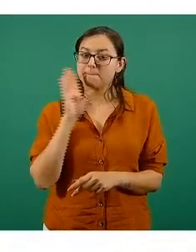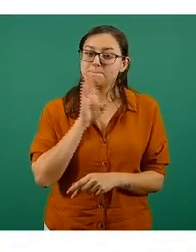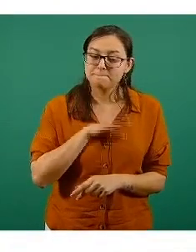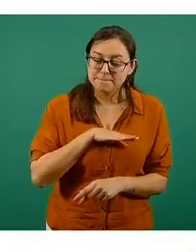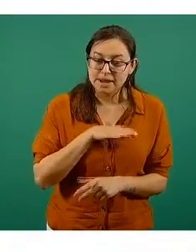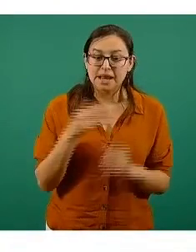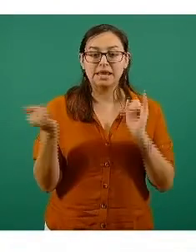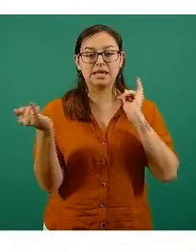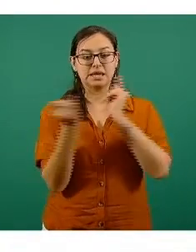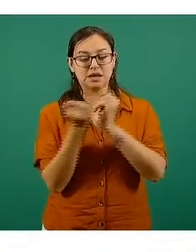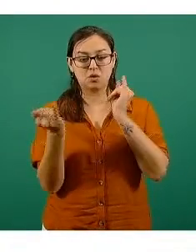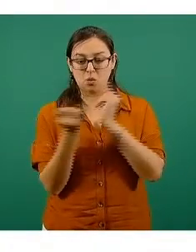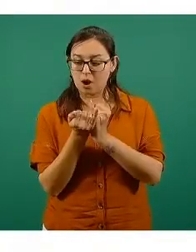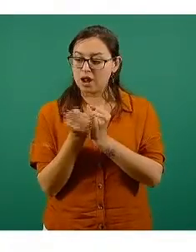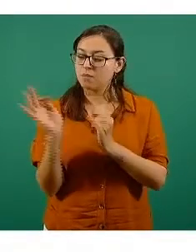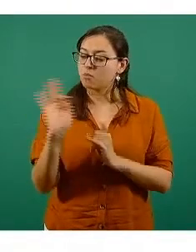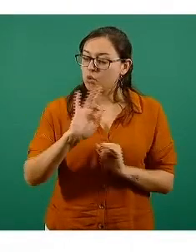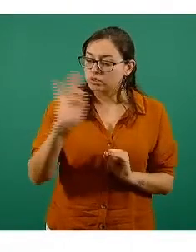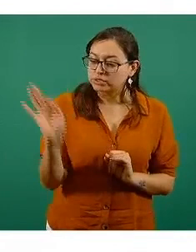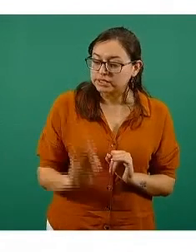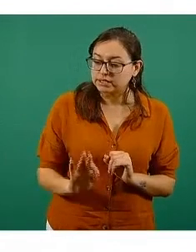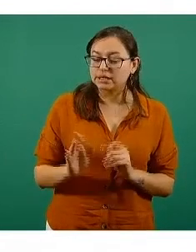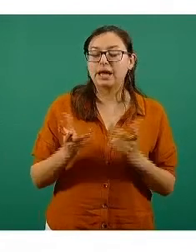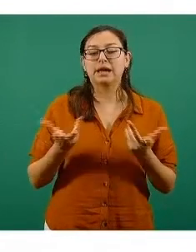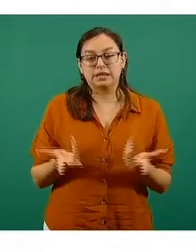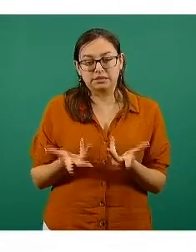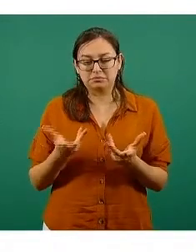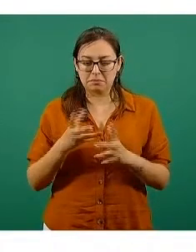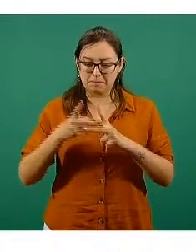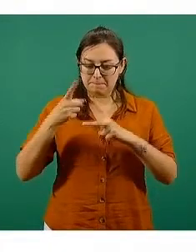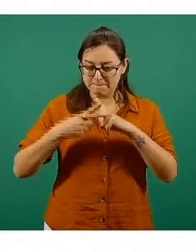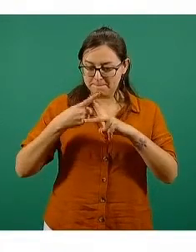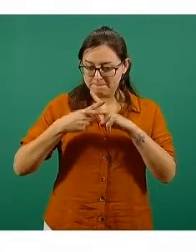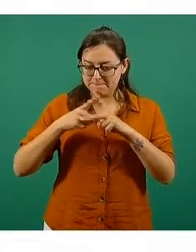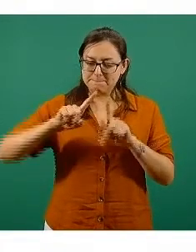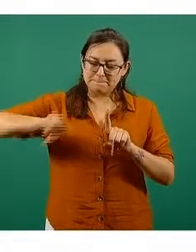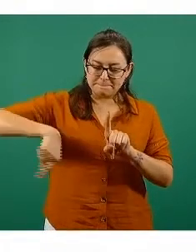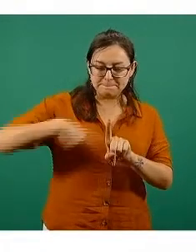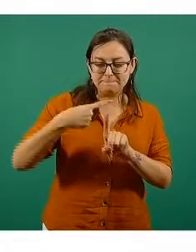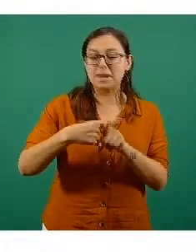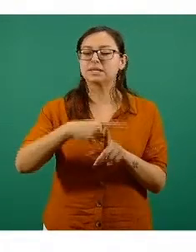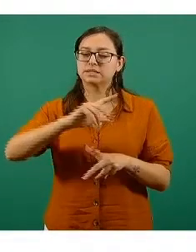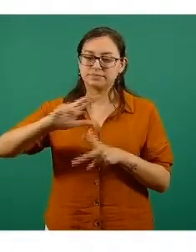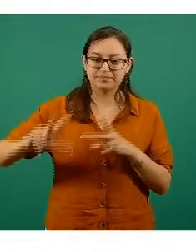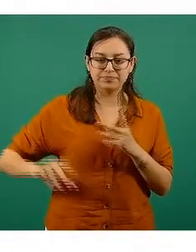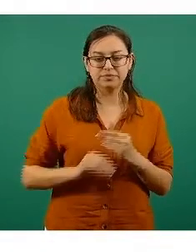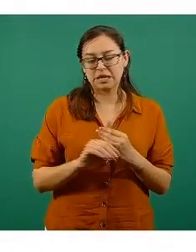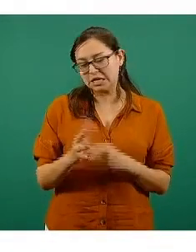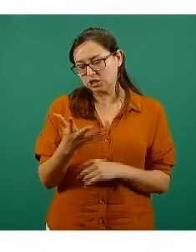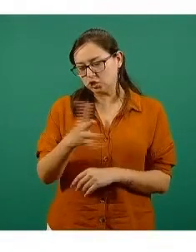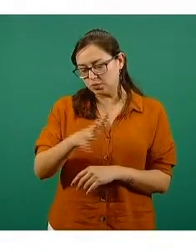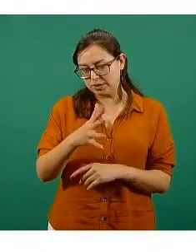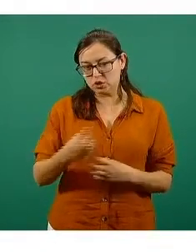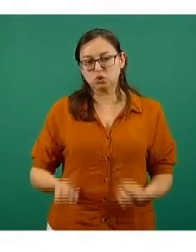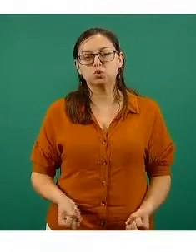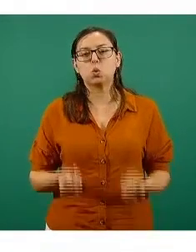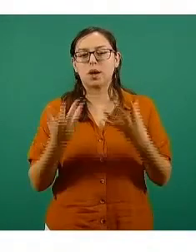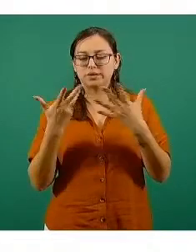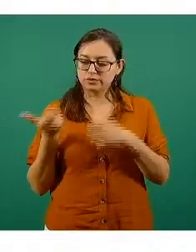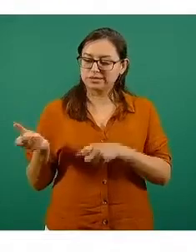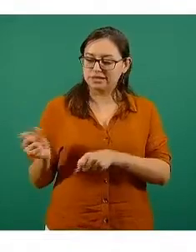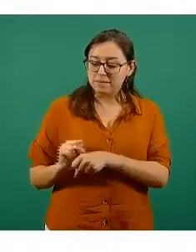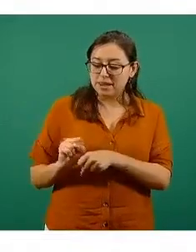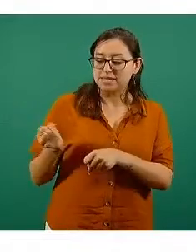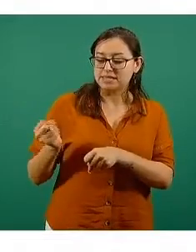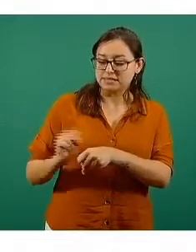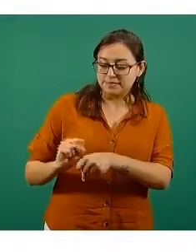al porcentaje de positividad, se calcula un adicional para poder tener esta estimación de casos semana con